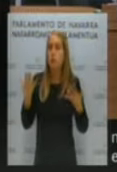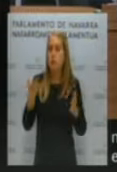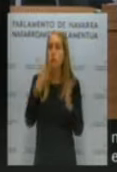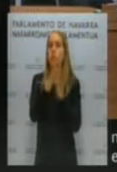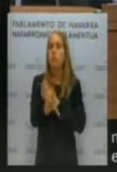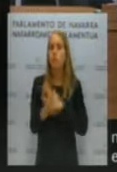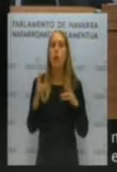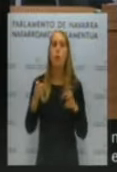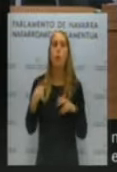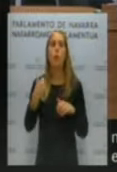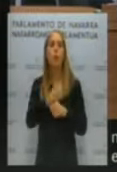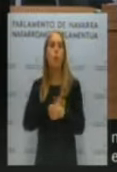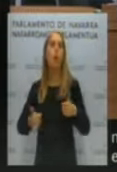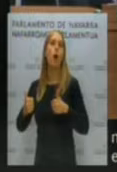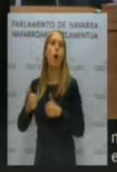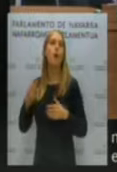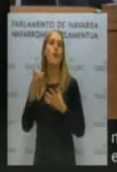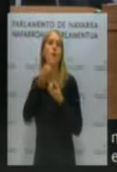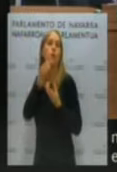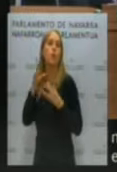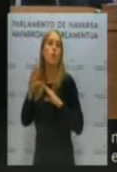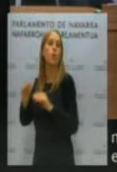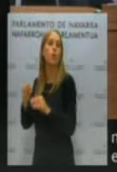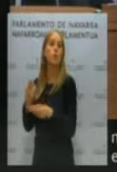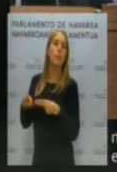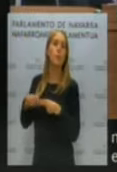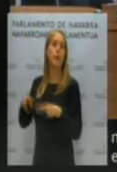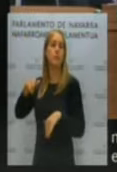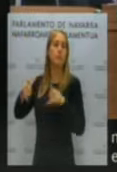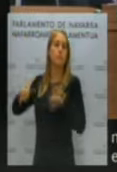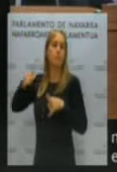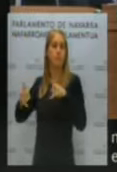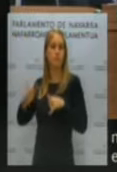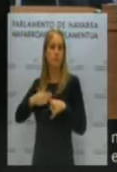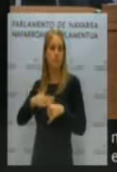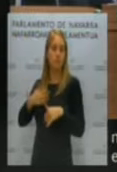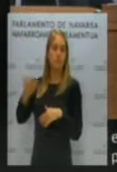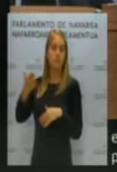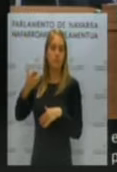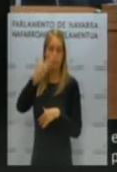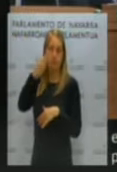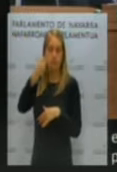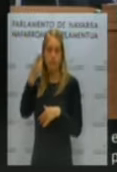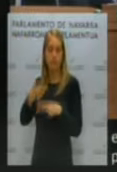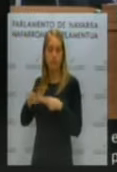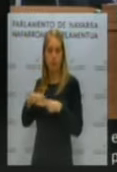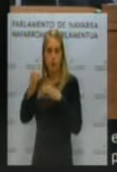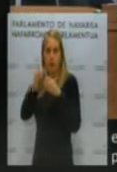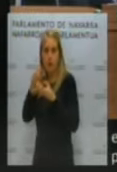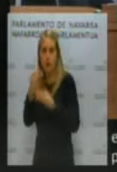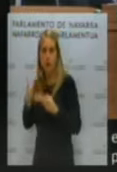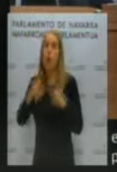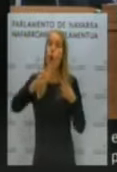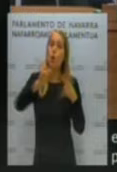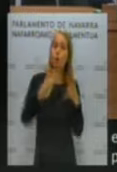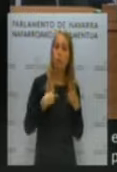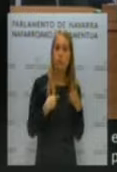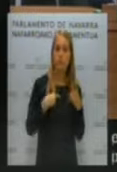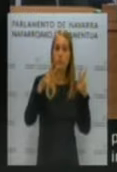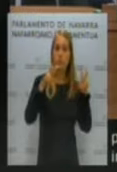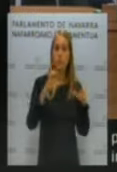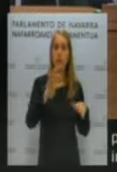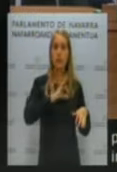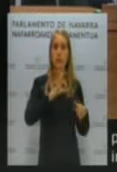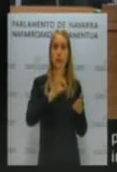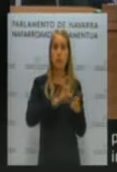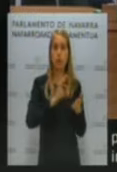de prevaricación con la información, es decir, un uso partidista por un interés político de la información, o dos, el gabinete del señor